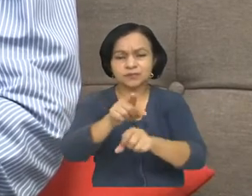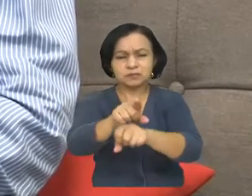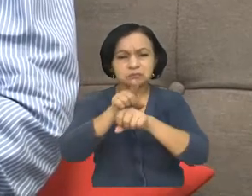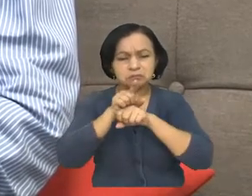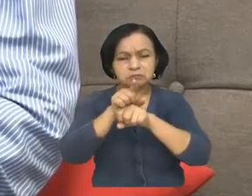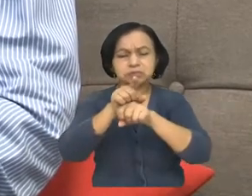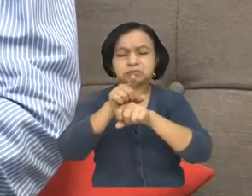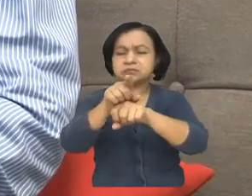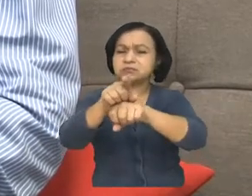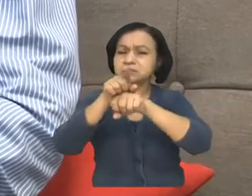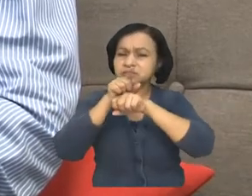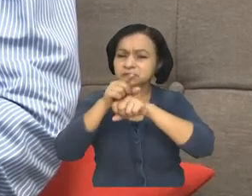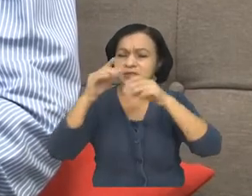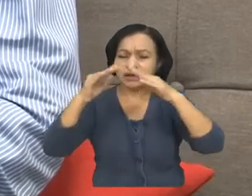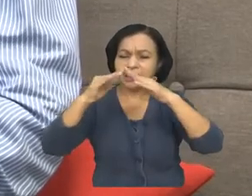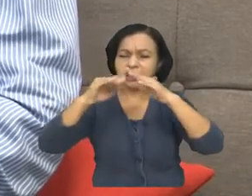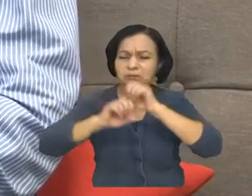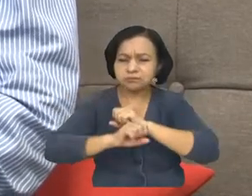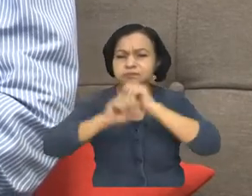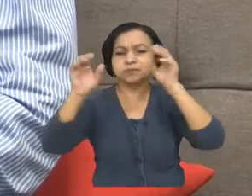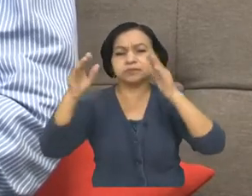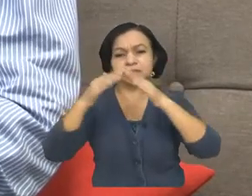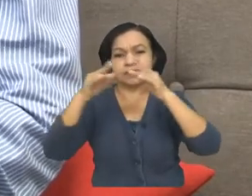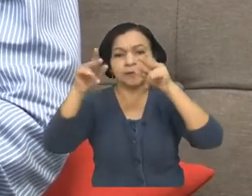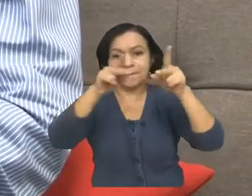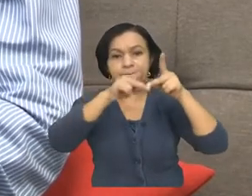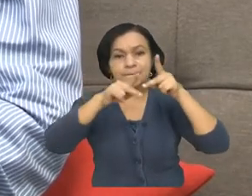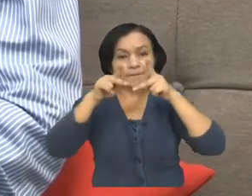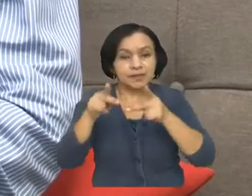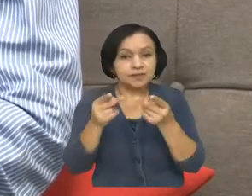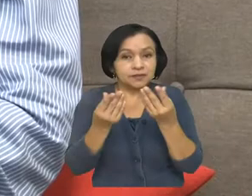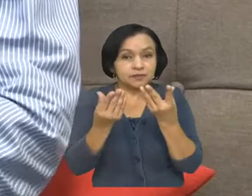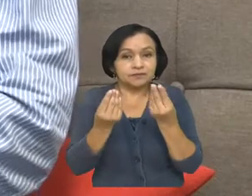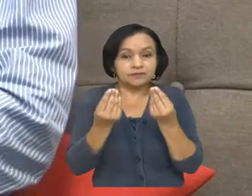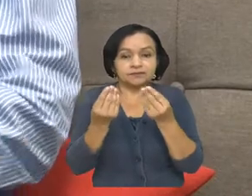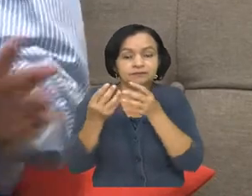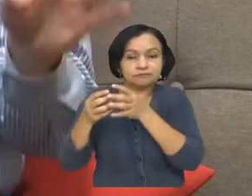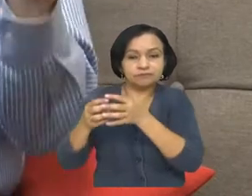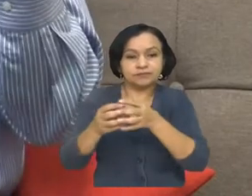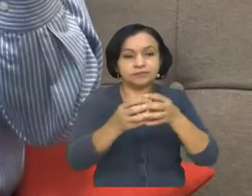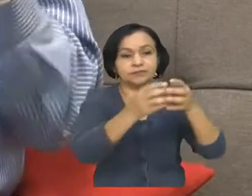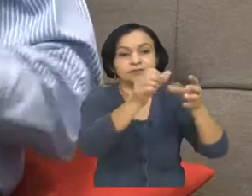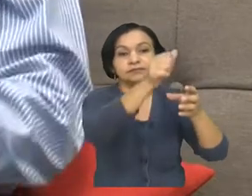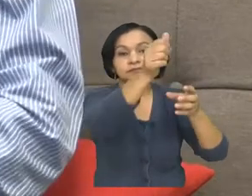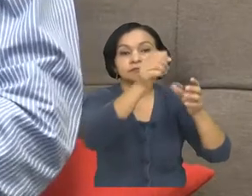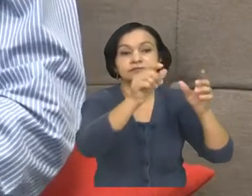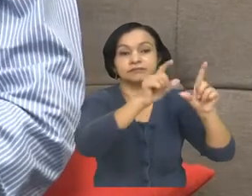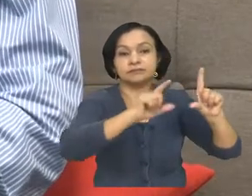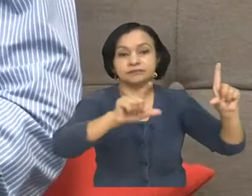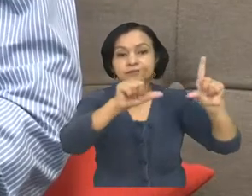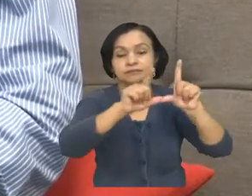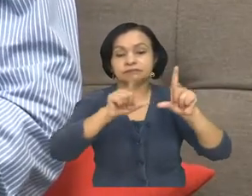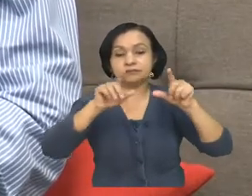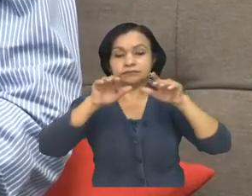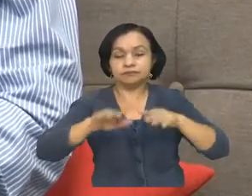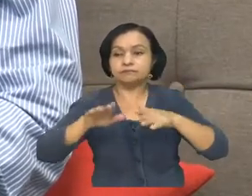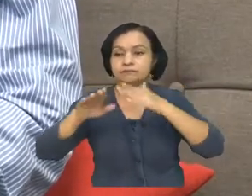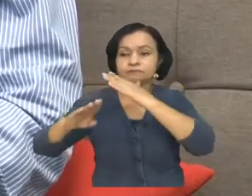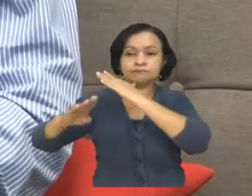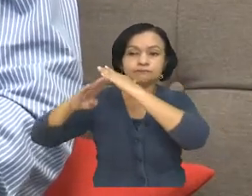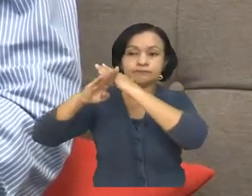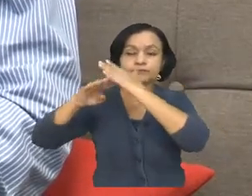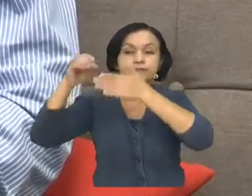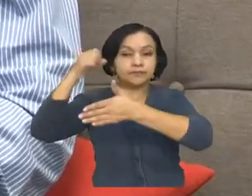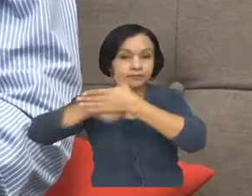tanquetazos, bombardeo. Entonces la gente, pues casi la mayoría salió y nos quedamos los que quedamos defendiendo